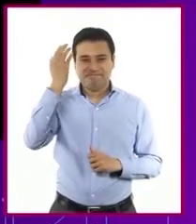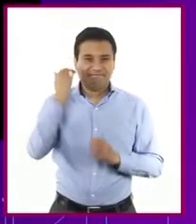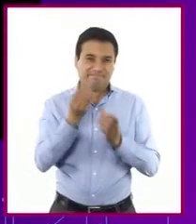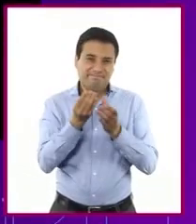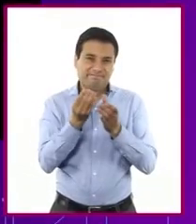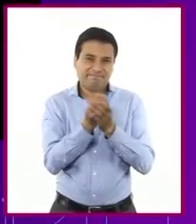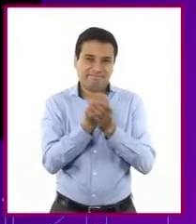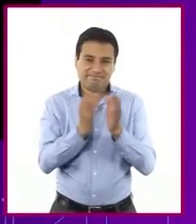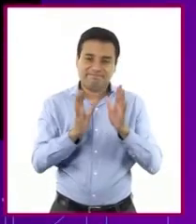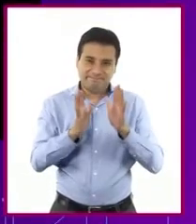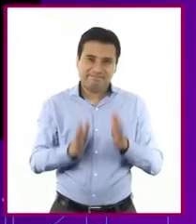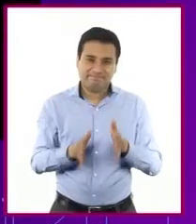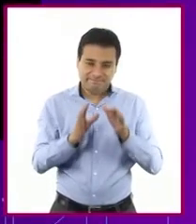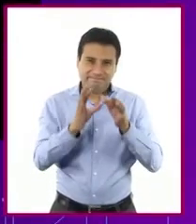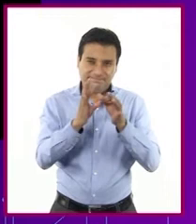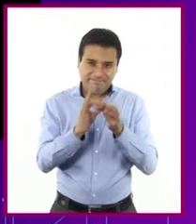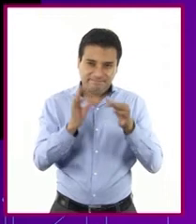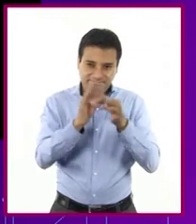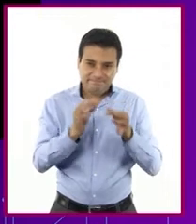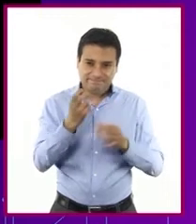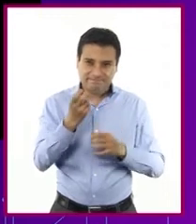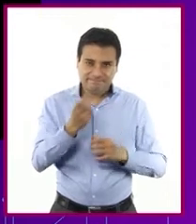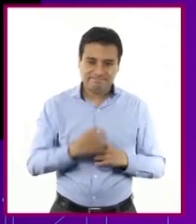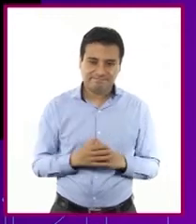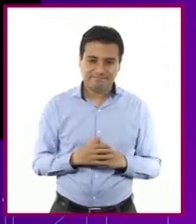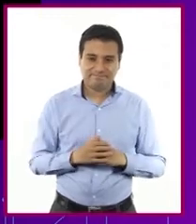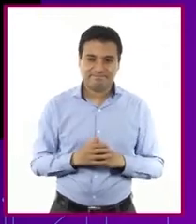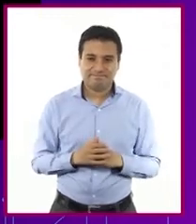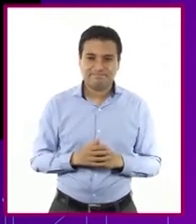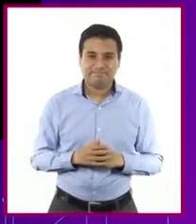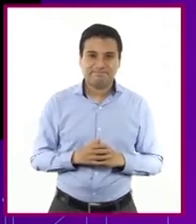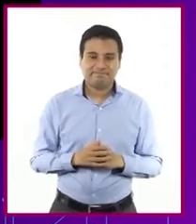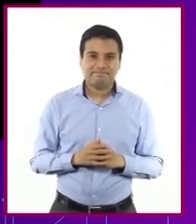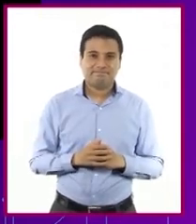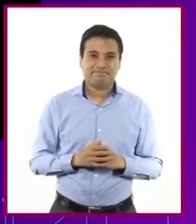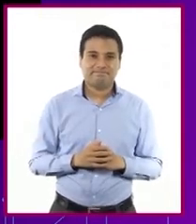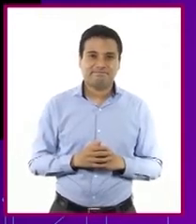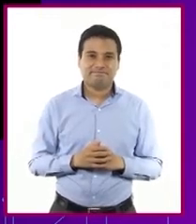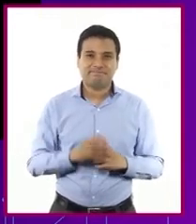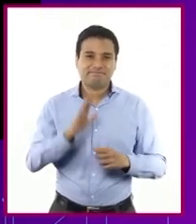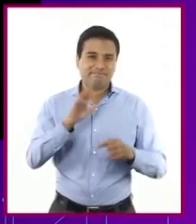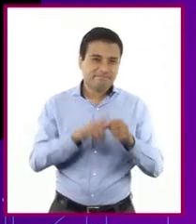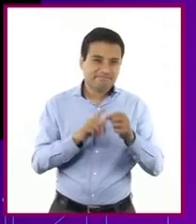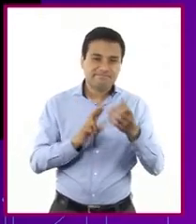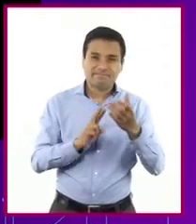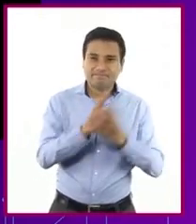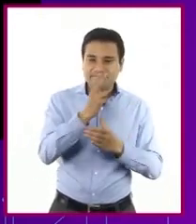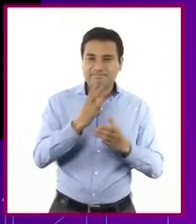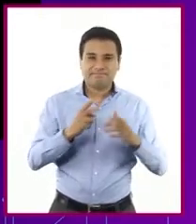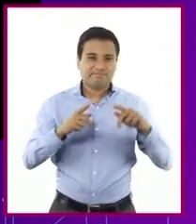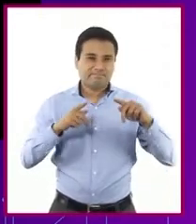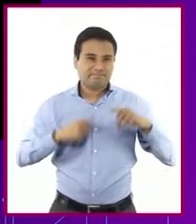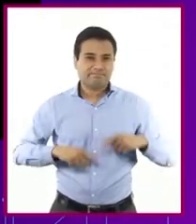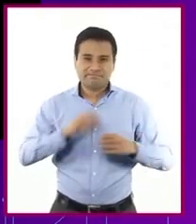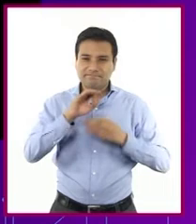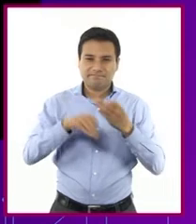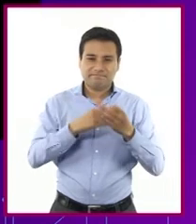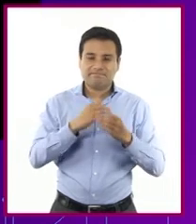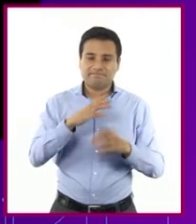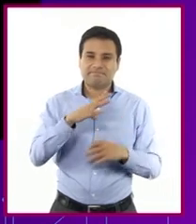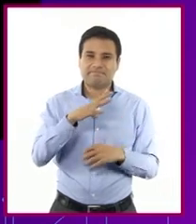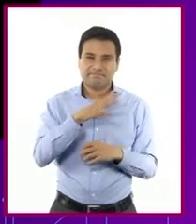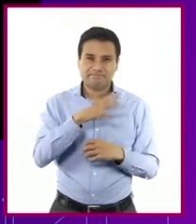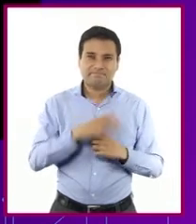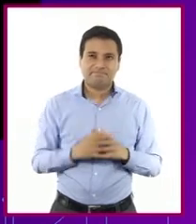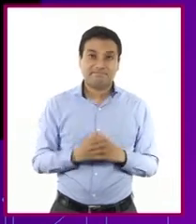de la importancia de esta molécula, ya que se producen en todos los seres vivos y, como bien dice la pregunta,